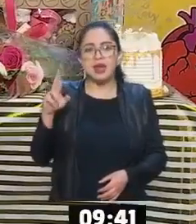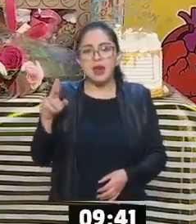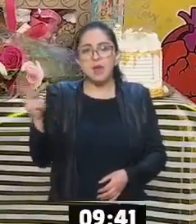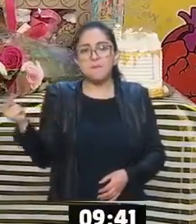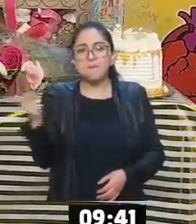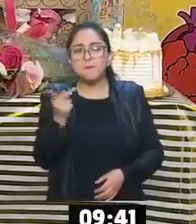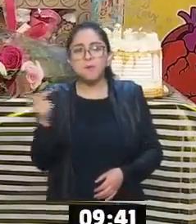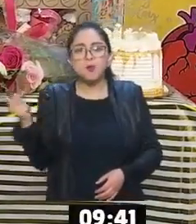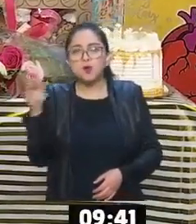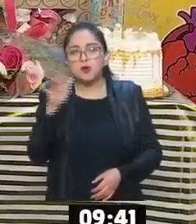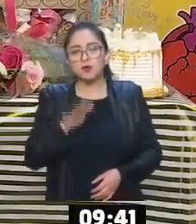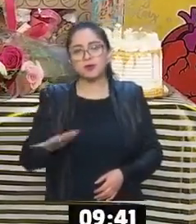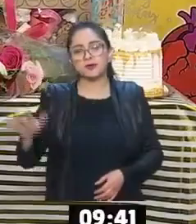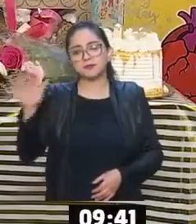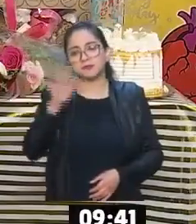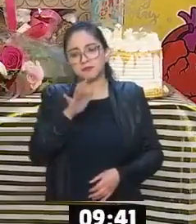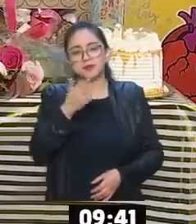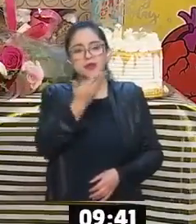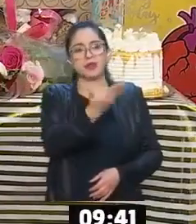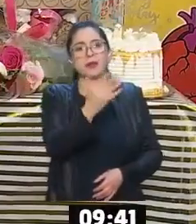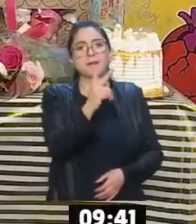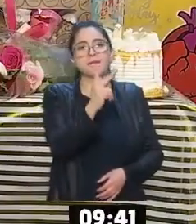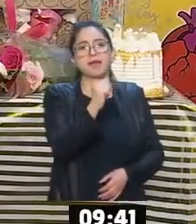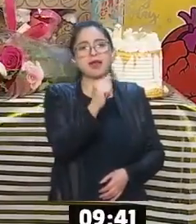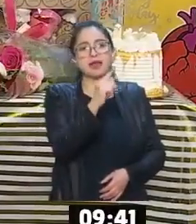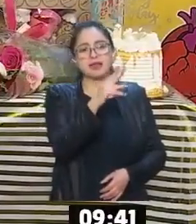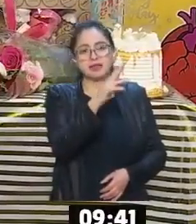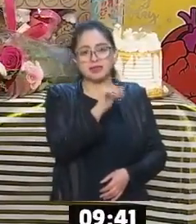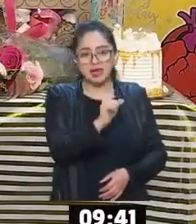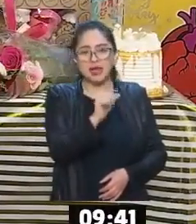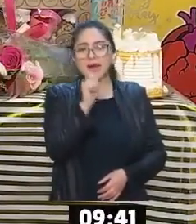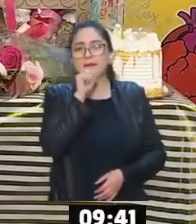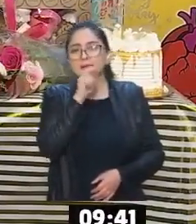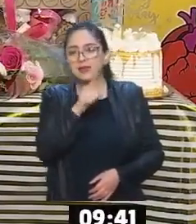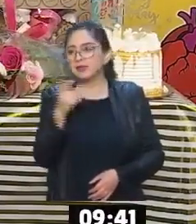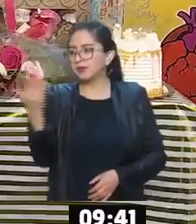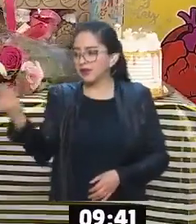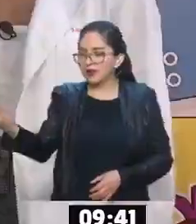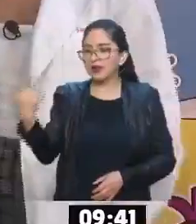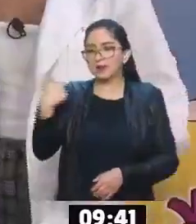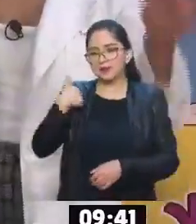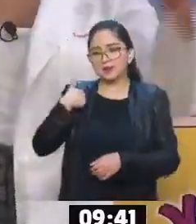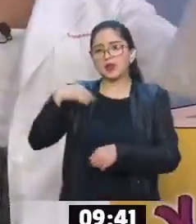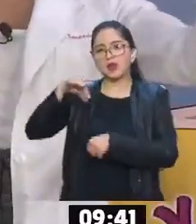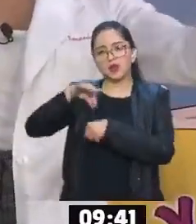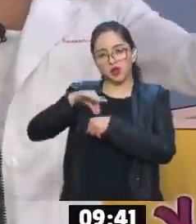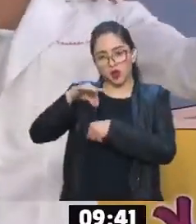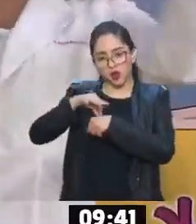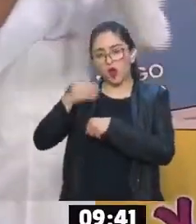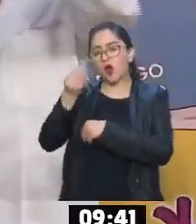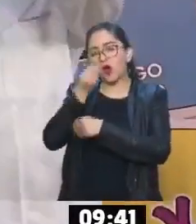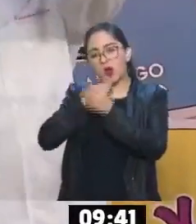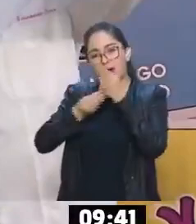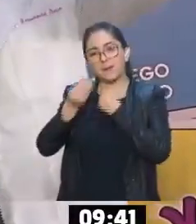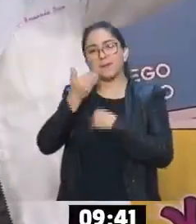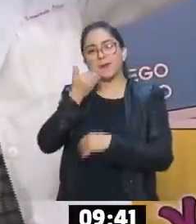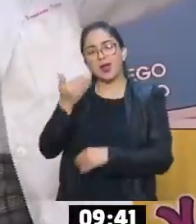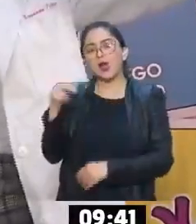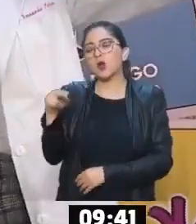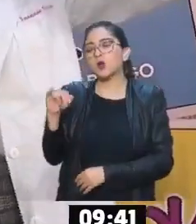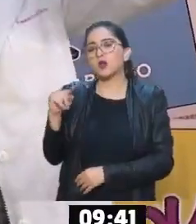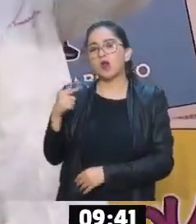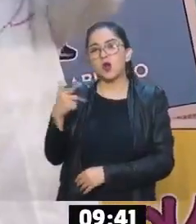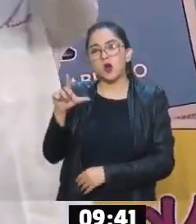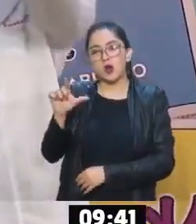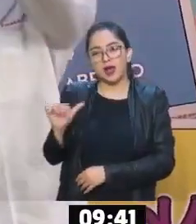Chávez. Patricia Chávez. Y de una vez, déjenme presentarles. Aquí está mi nutrióloga, mi nutrióloga, como su